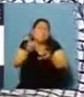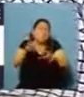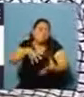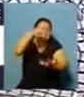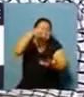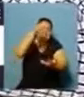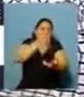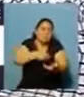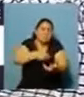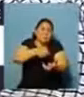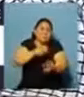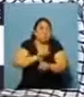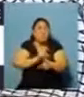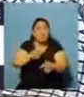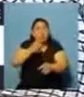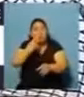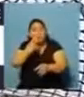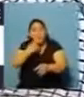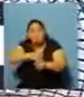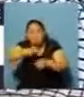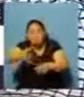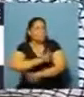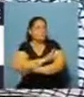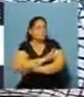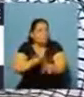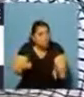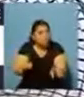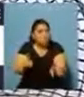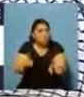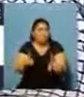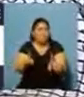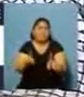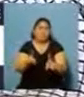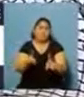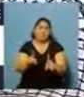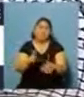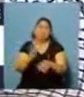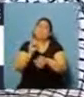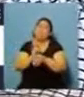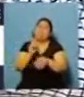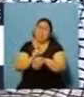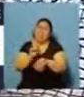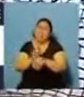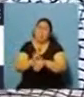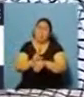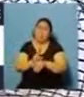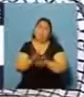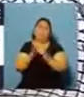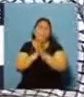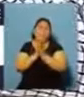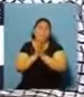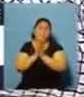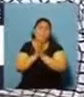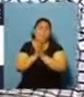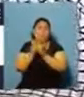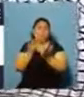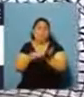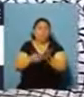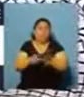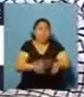colillas por los vehículos, bueno, que tengan mucha precaución para tratar de evitar nuevos incendios